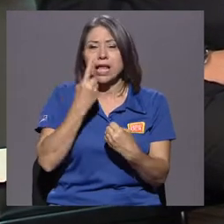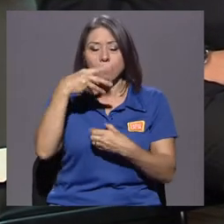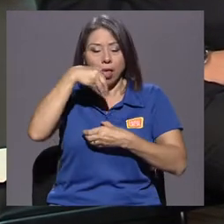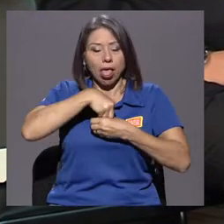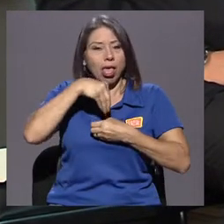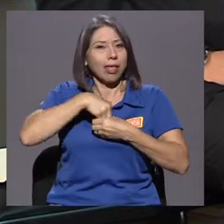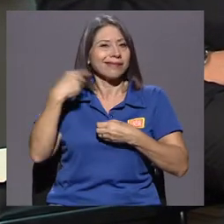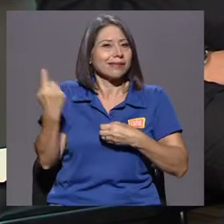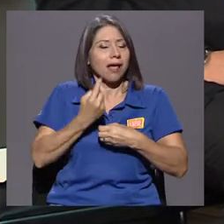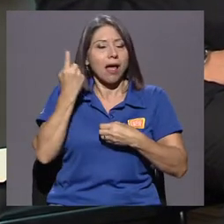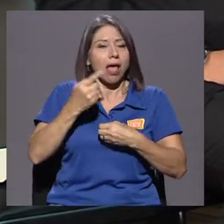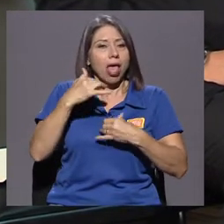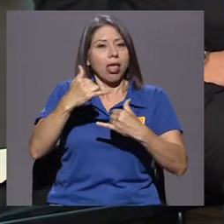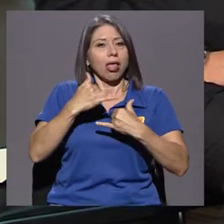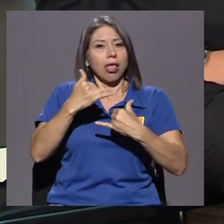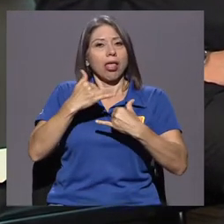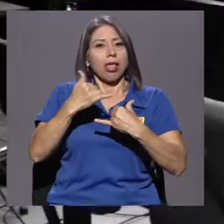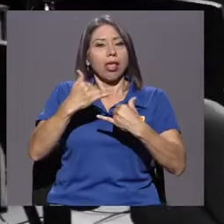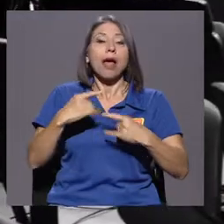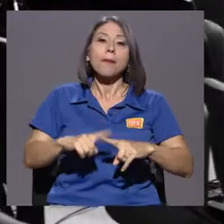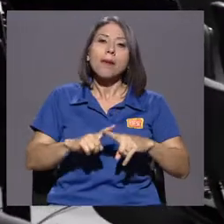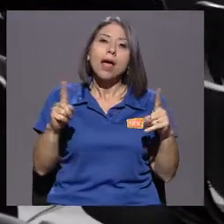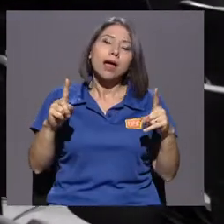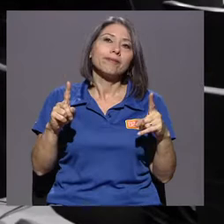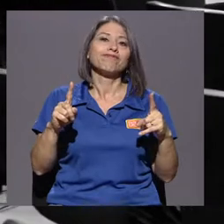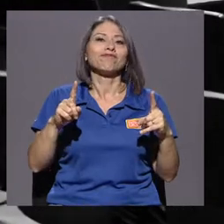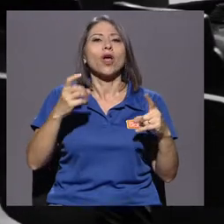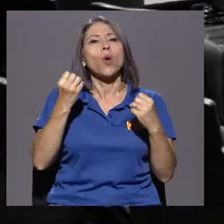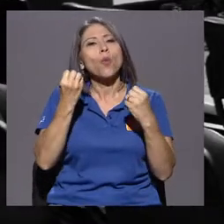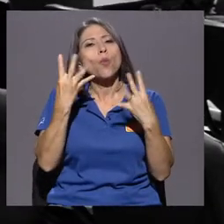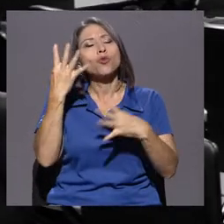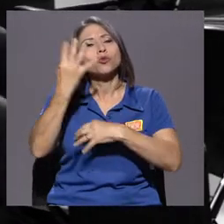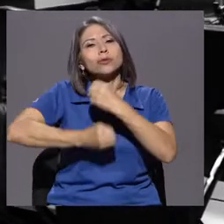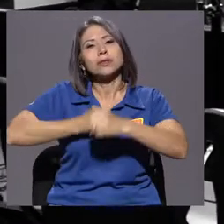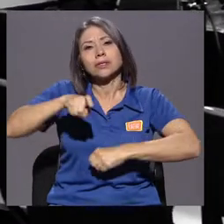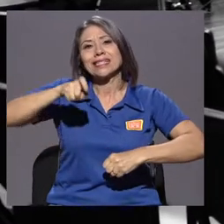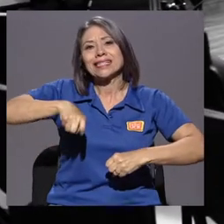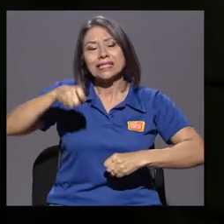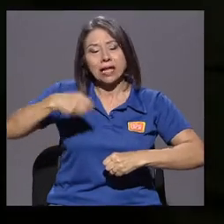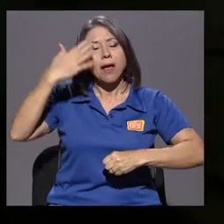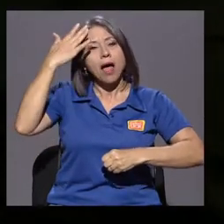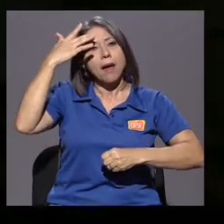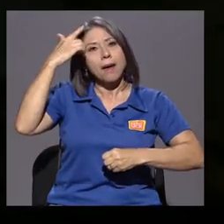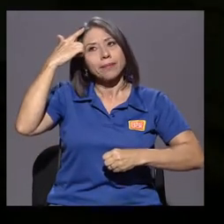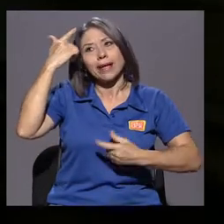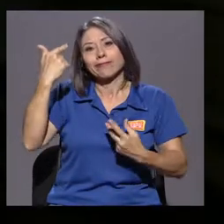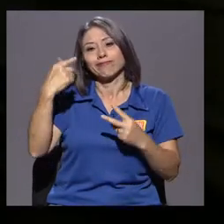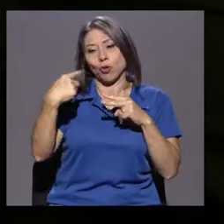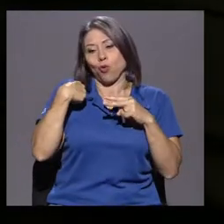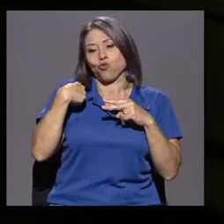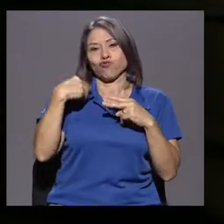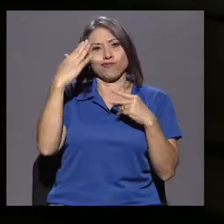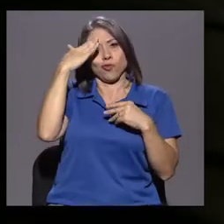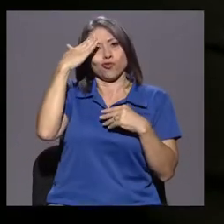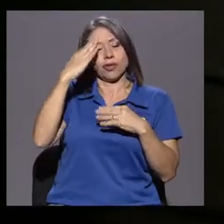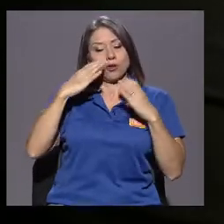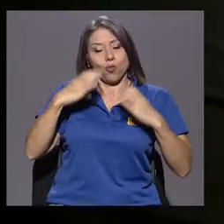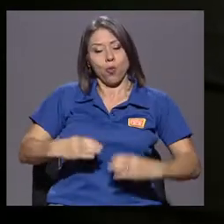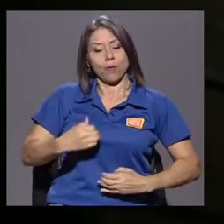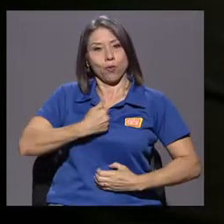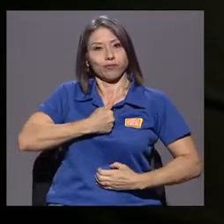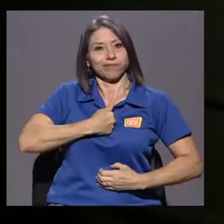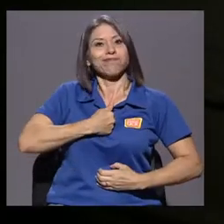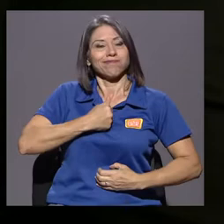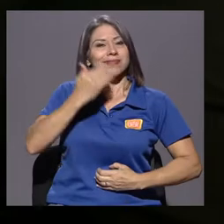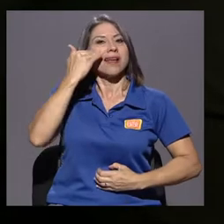siempre con vos lo que pasa es que toma muchos años aprender a conocer tu cuerpo a entender de qué cosas